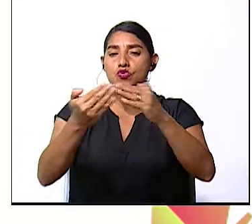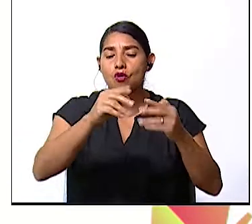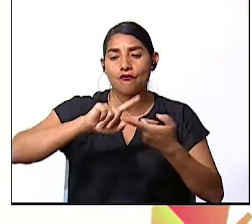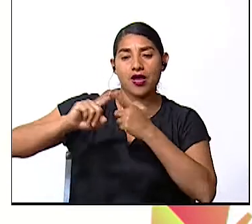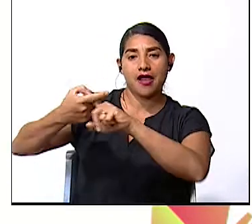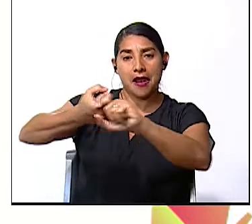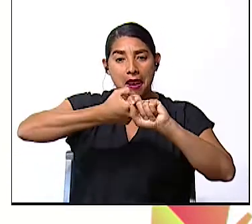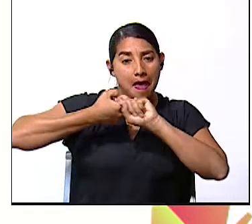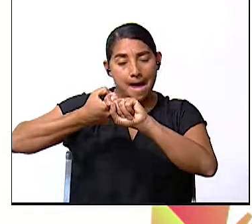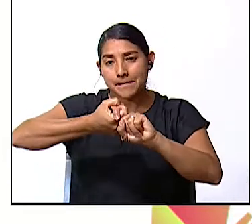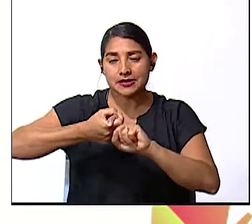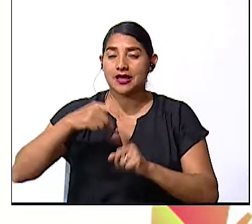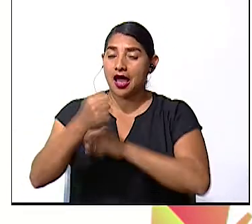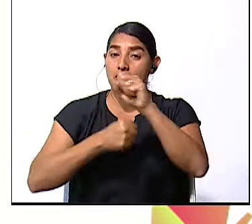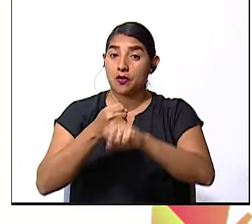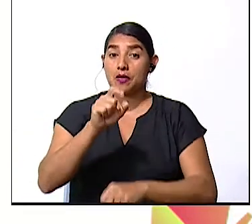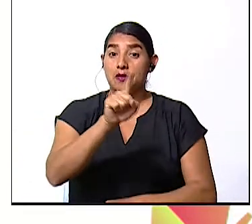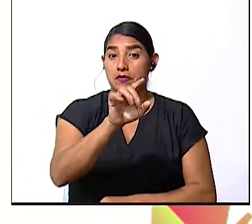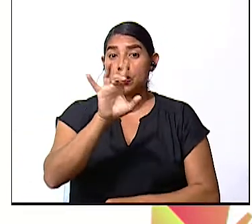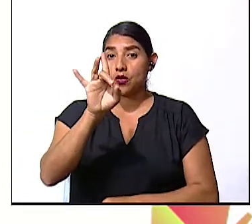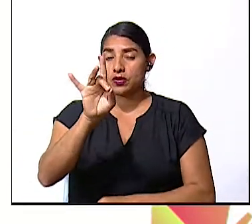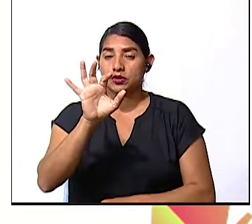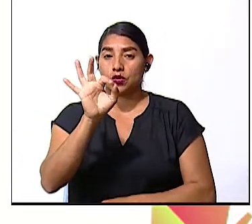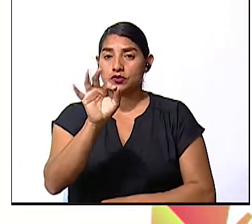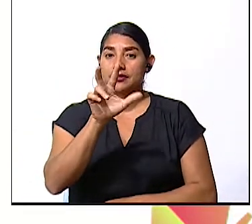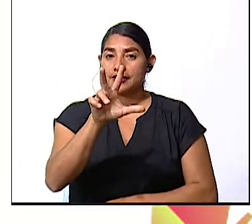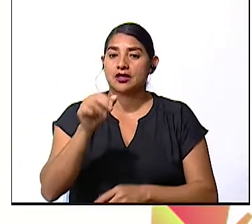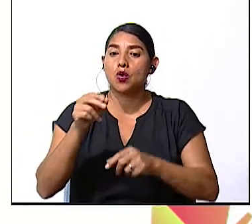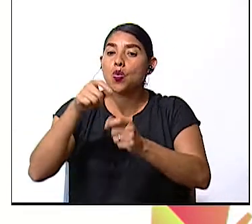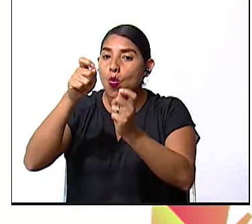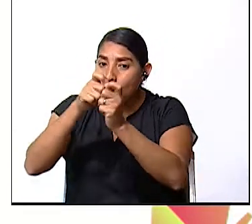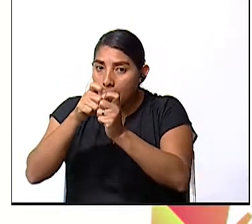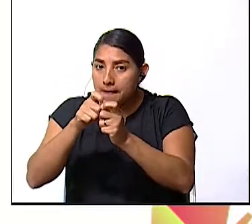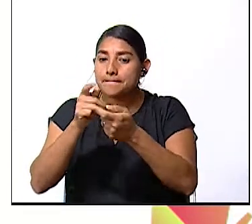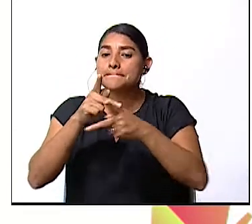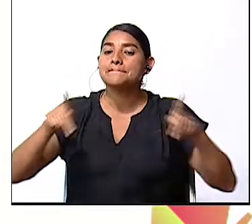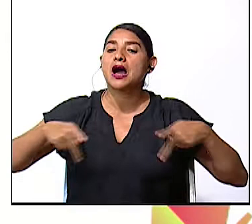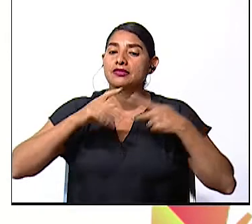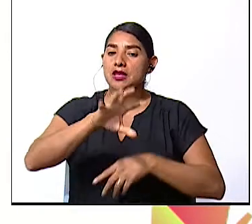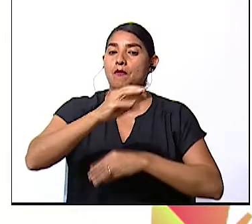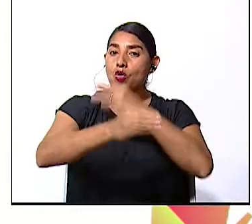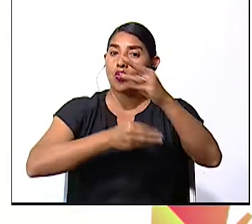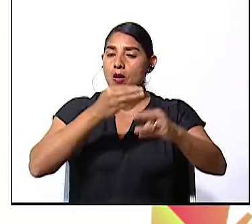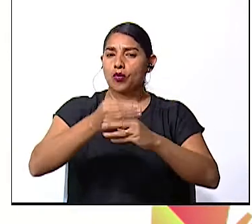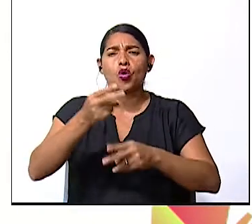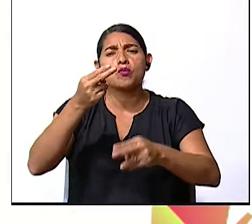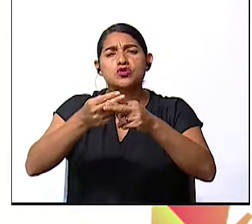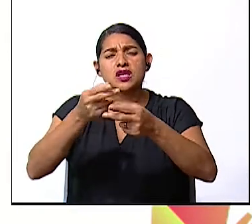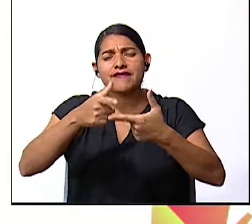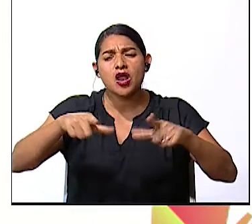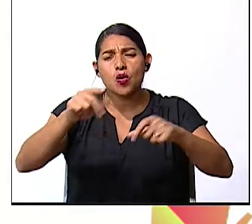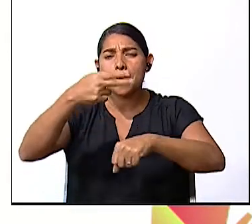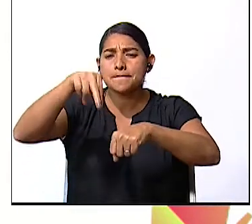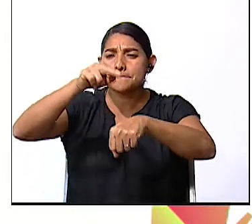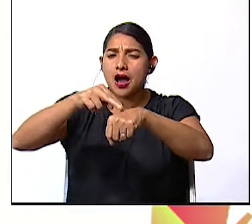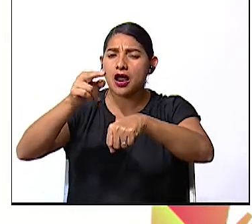Amistad y en 1983 como sitio patrimonio mundial. ¿Cómo se llamaba ese